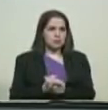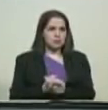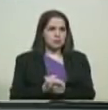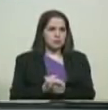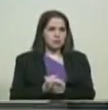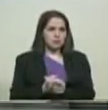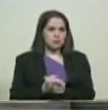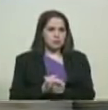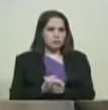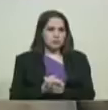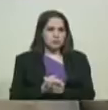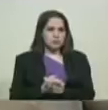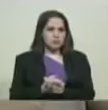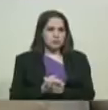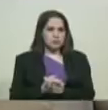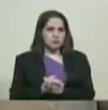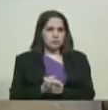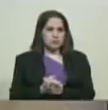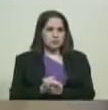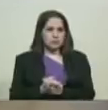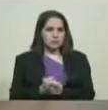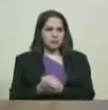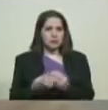Y en la mediática mundial, silencio.